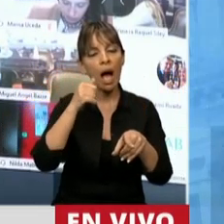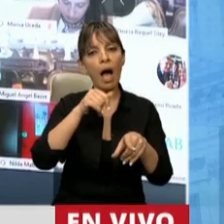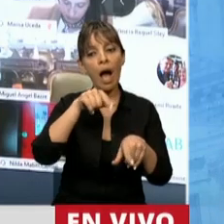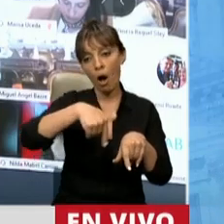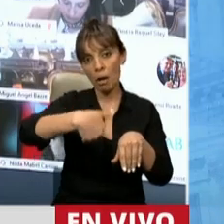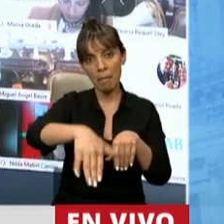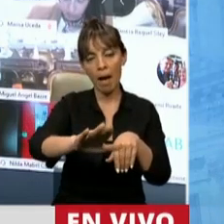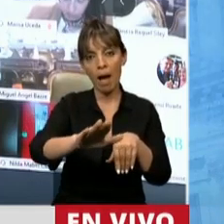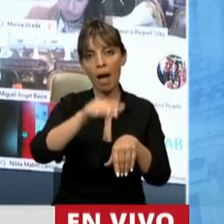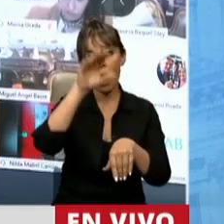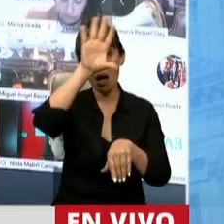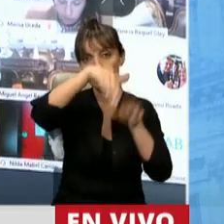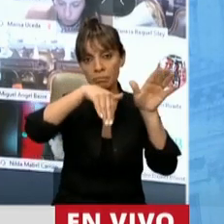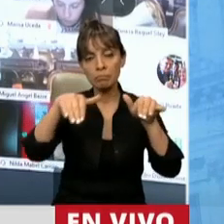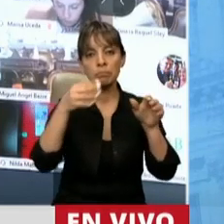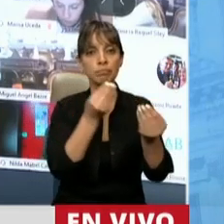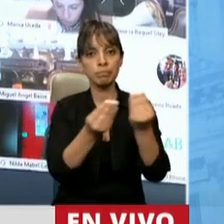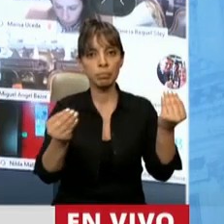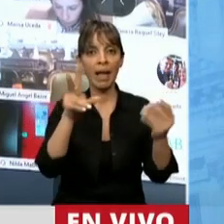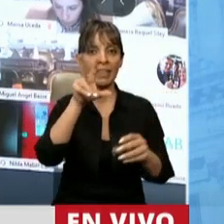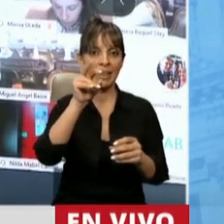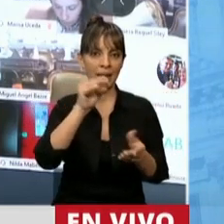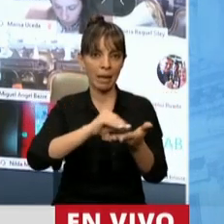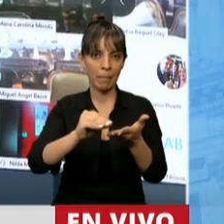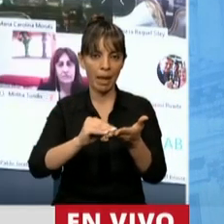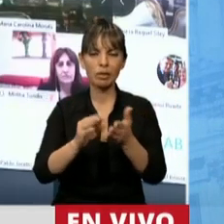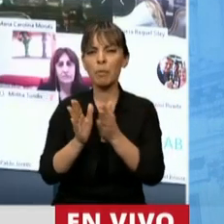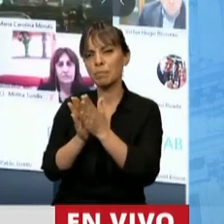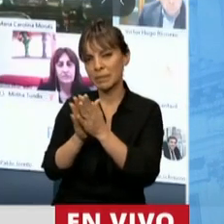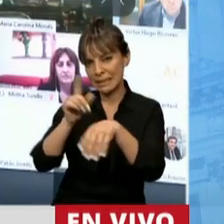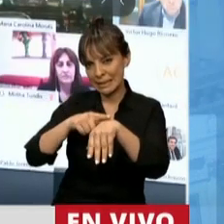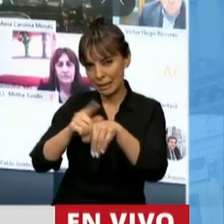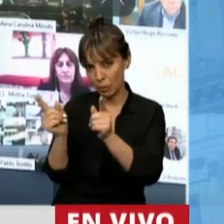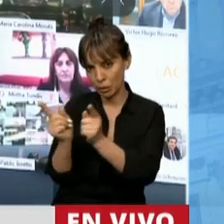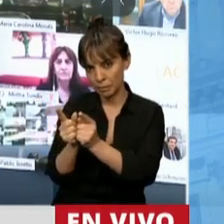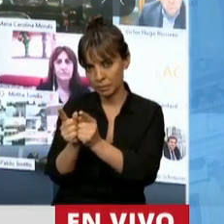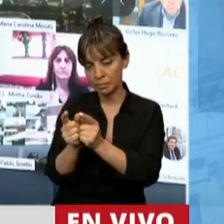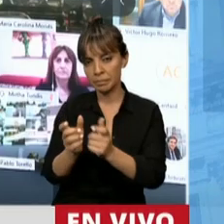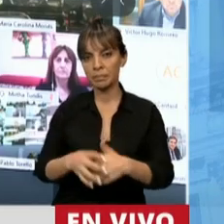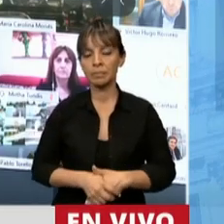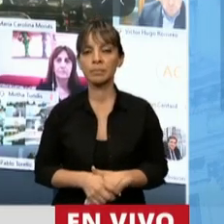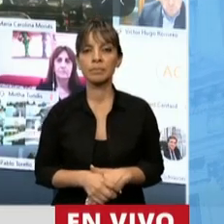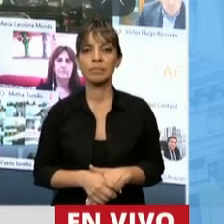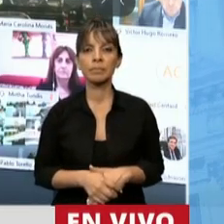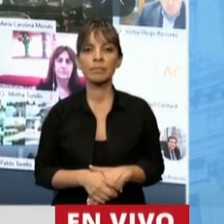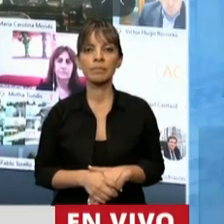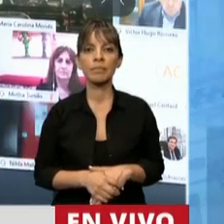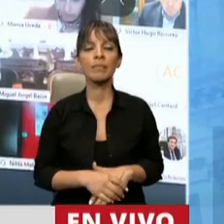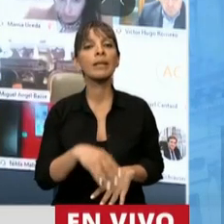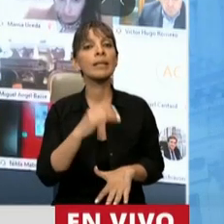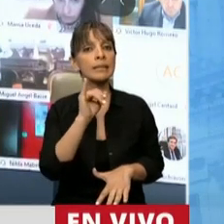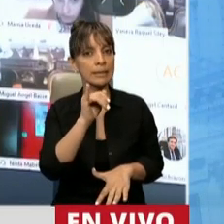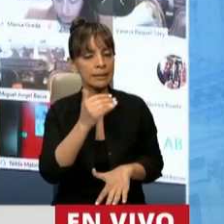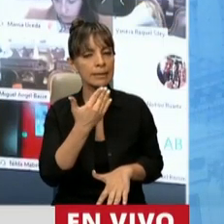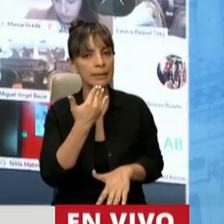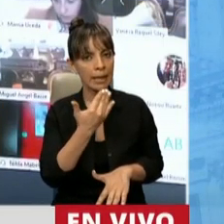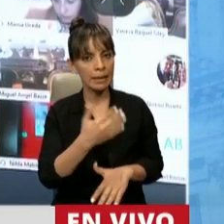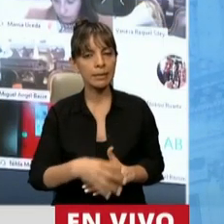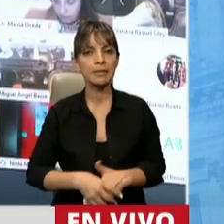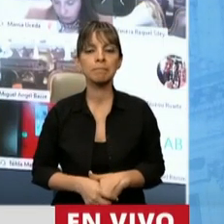en estos días 30 empleados. Diputado, si puede ir redondeando. Sí, gracias,